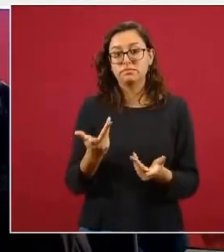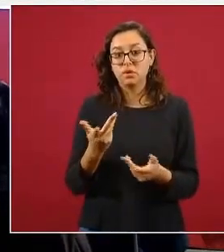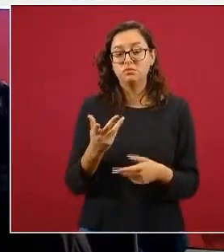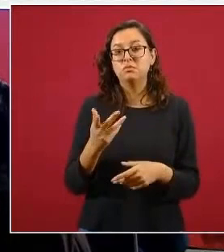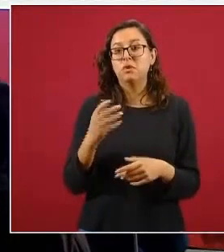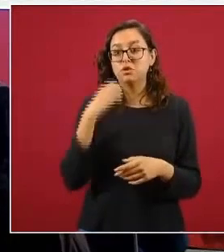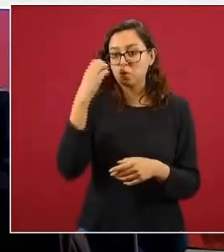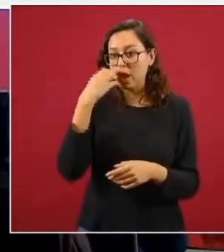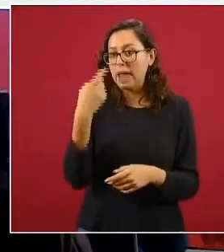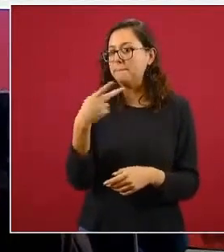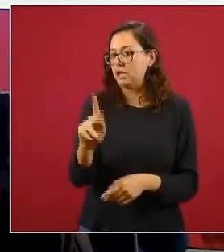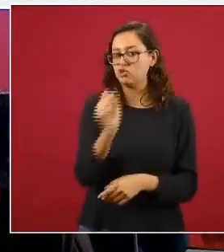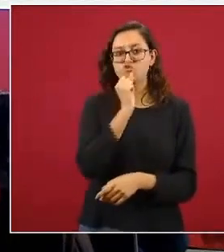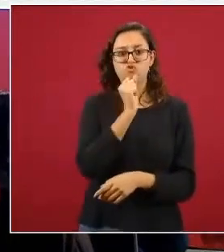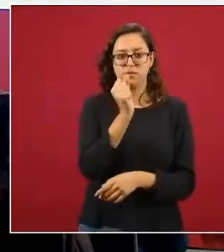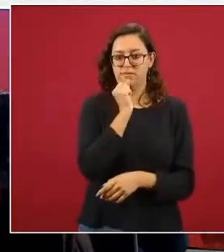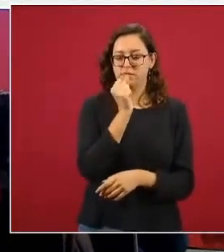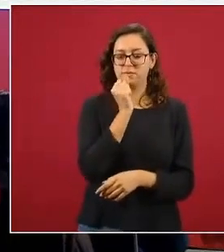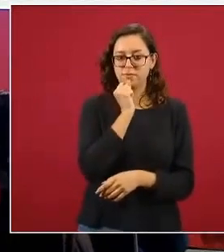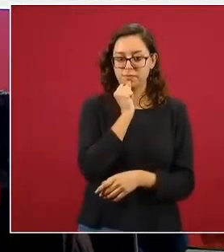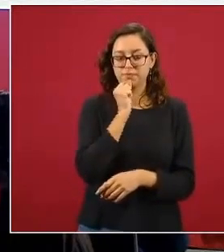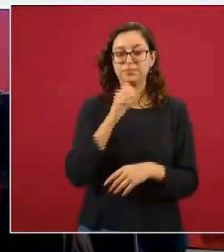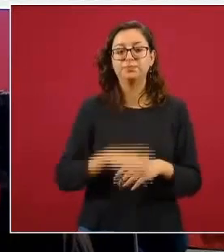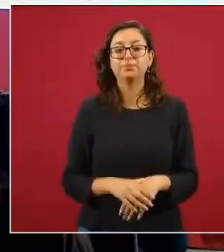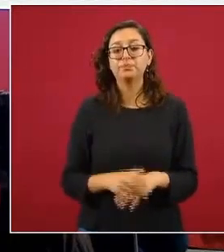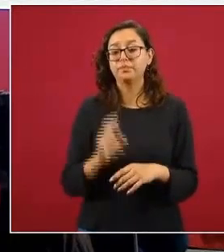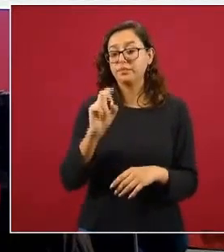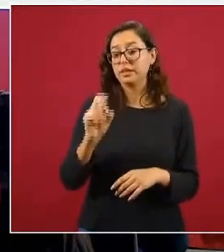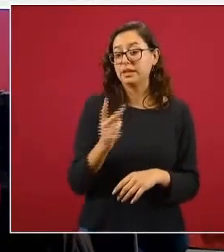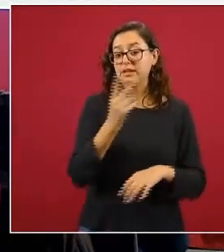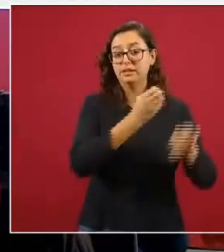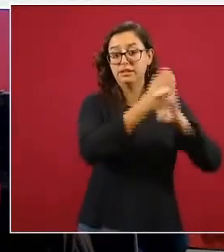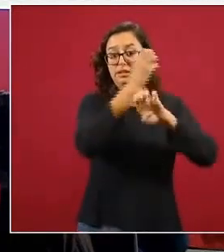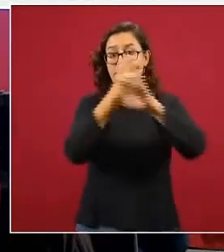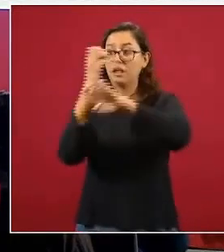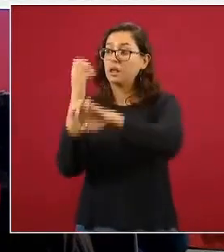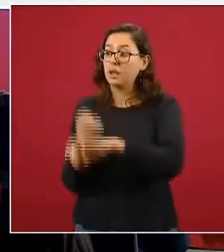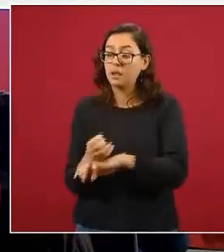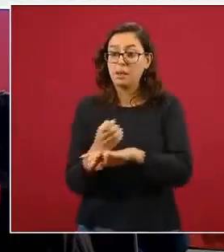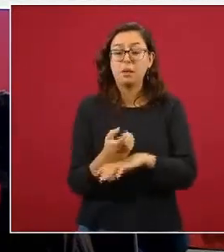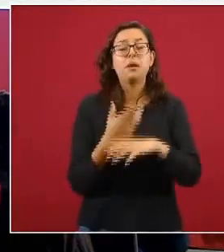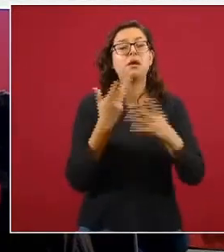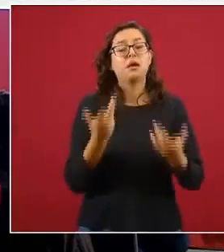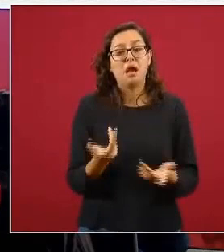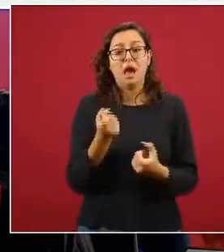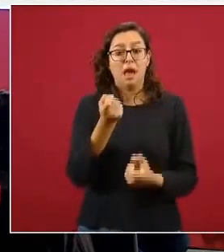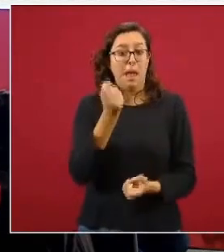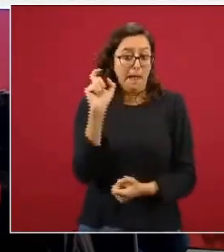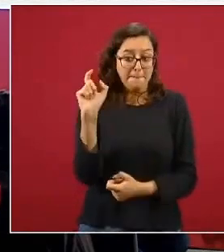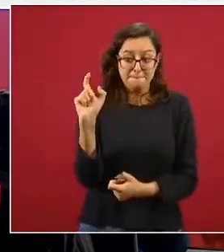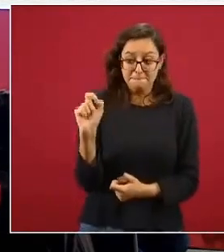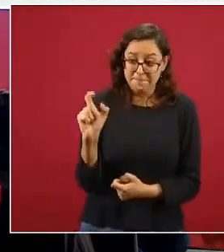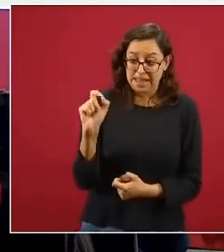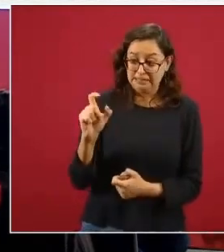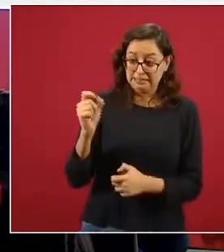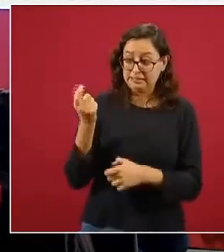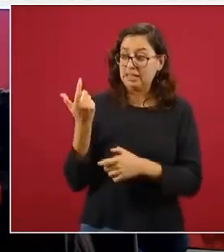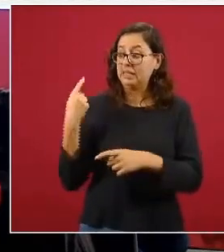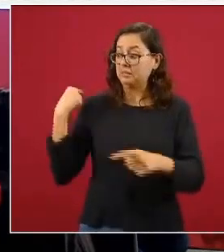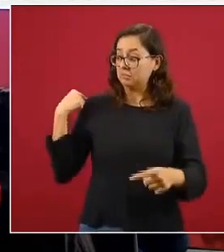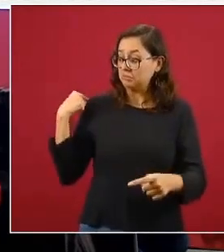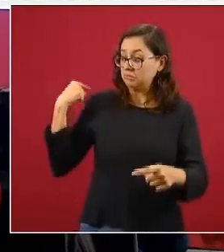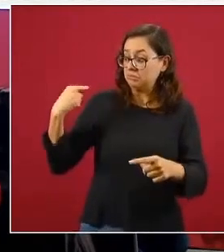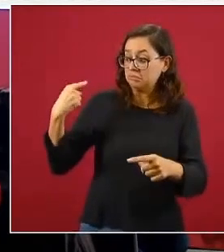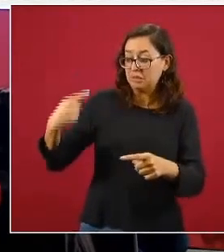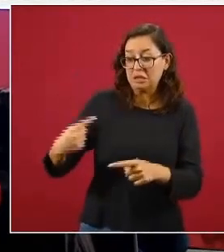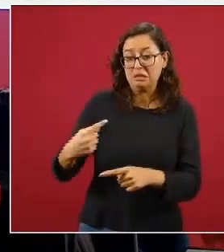En las 32 entidades federativas tenemos 20 que tienen varias semanas, estamos hablando de más de 3 o 4